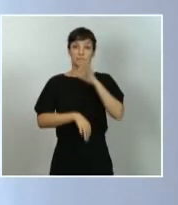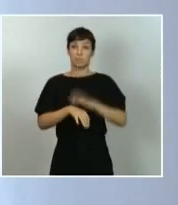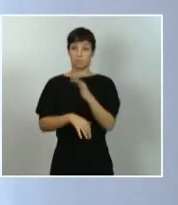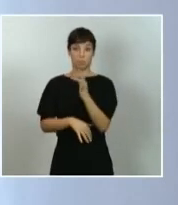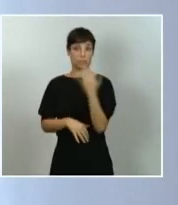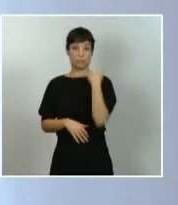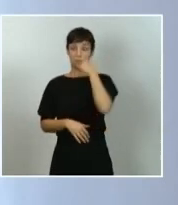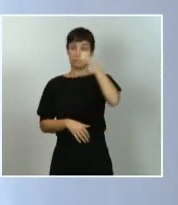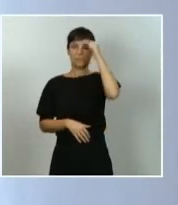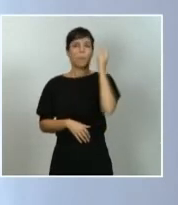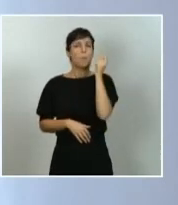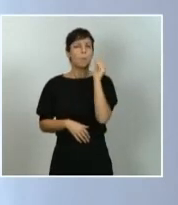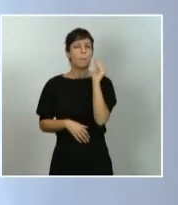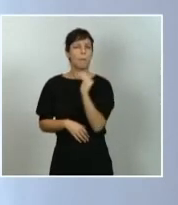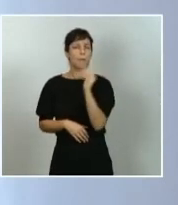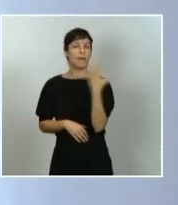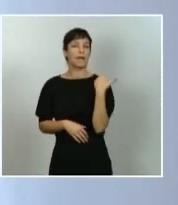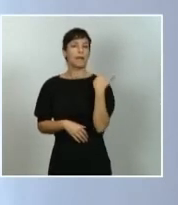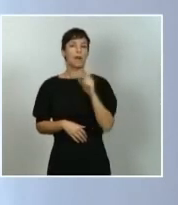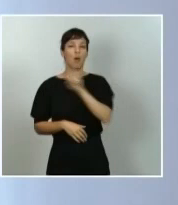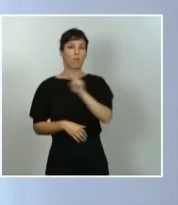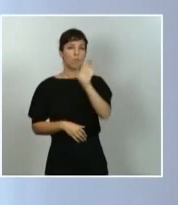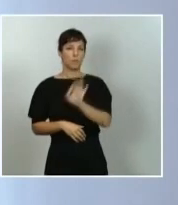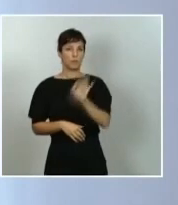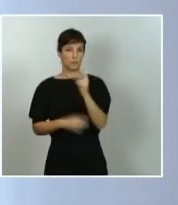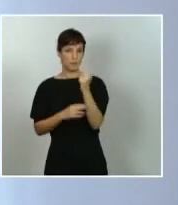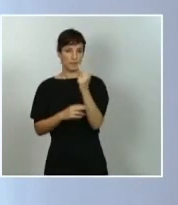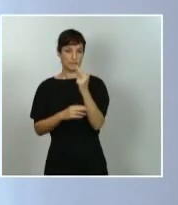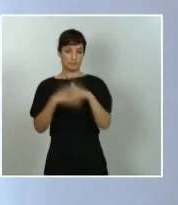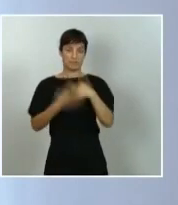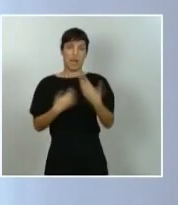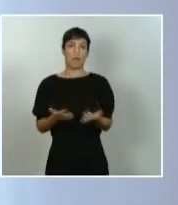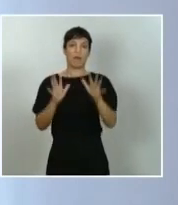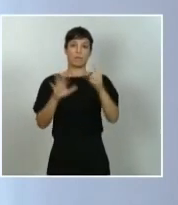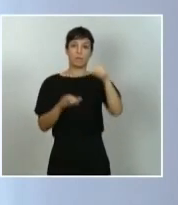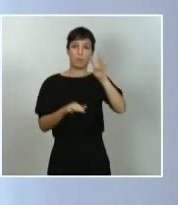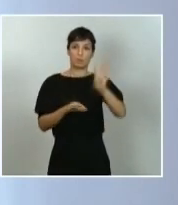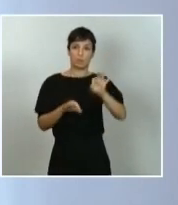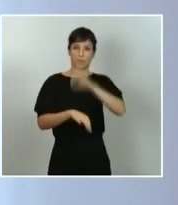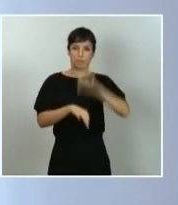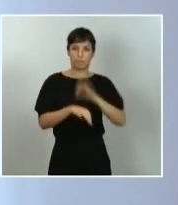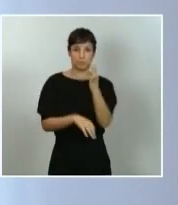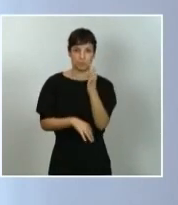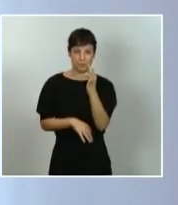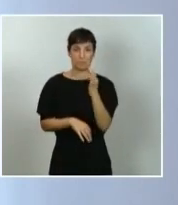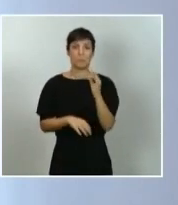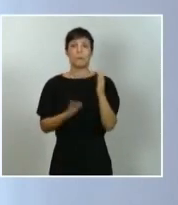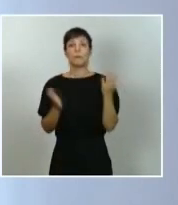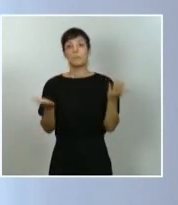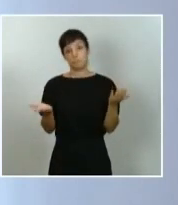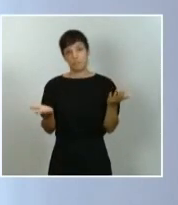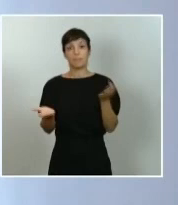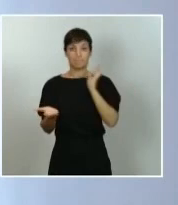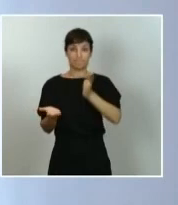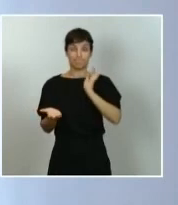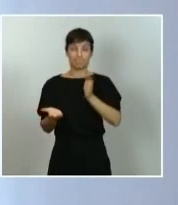personas en un sitio cerrado, donde los aerosoles aumentan, donde las mascarillas no todas están bien ajustadas, donde hay personas que